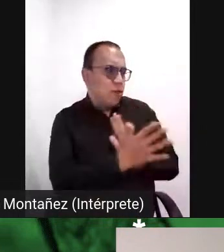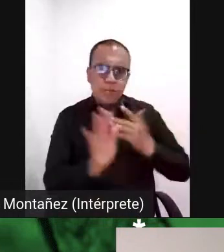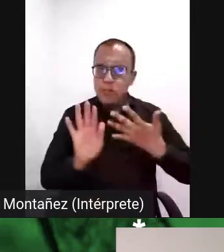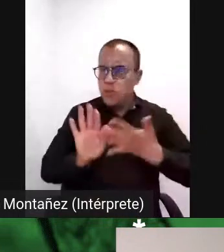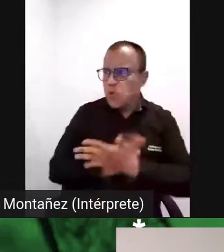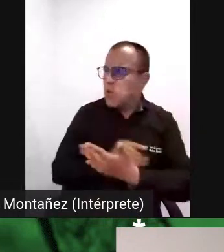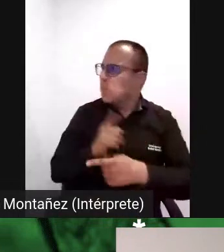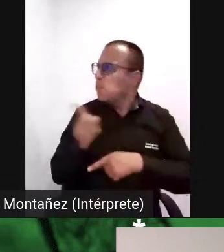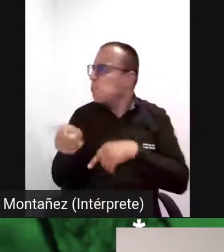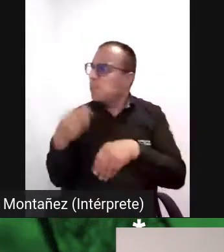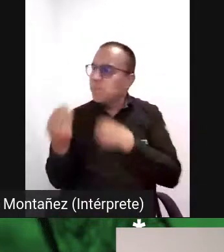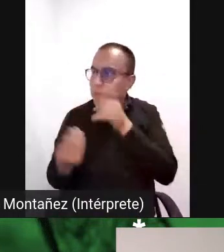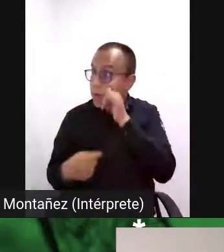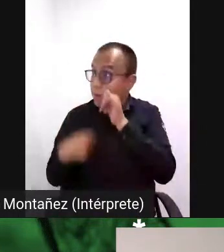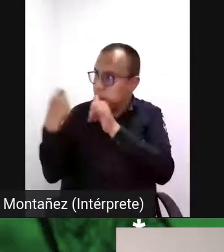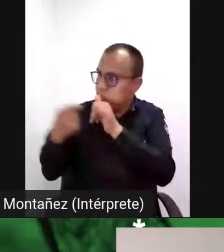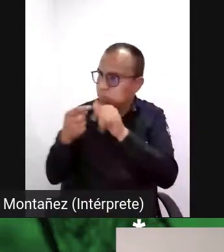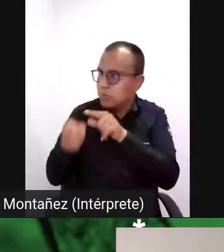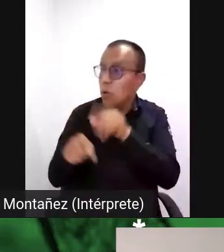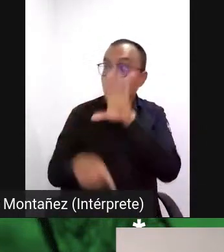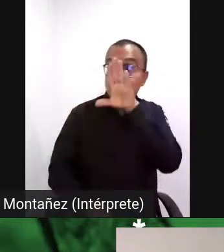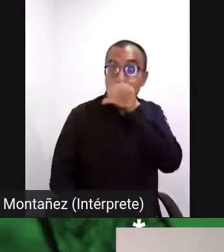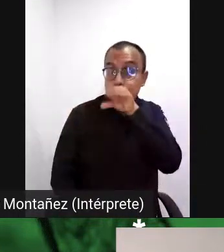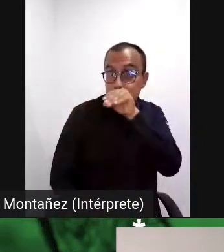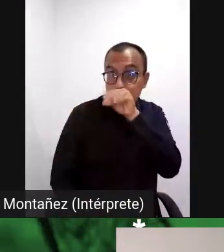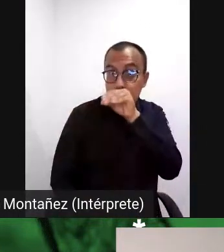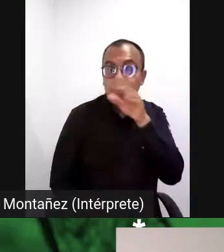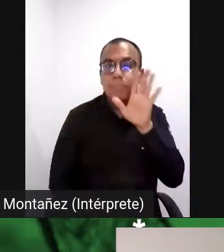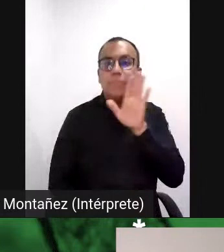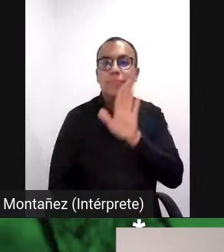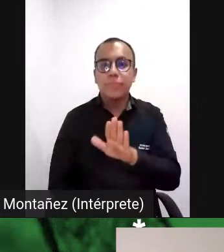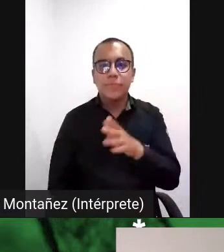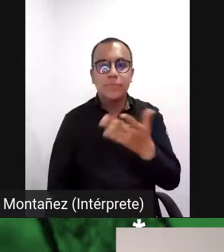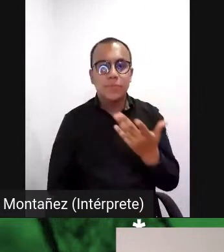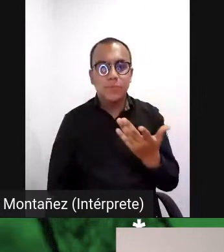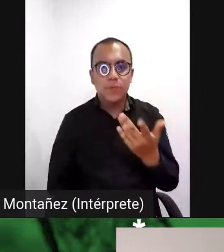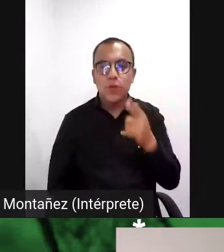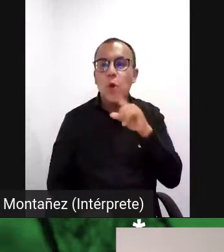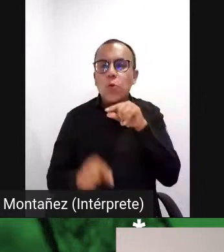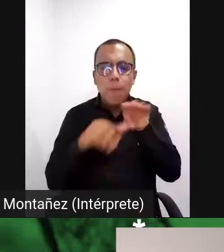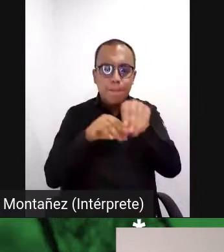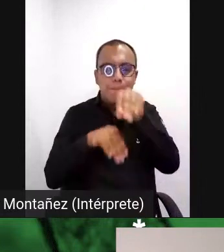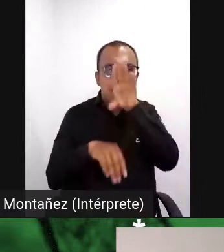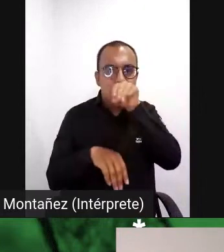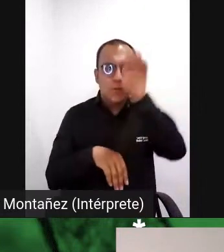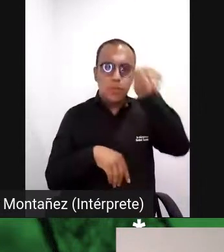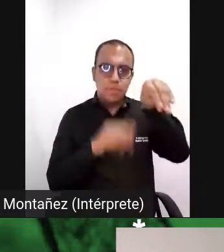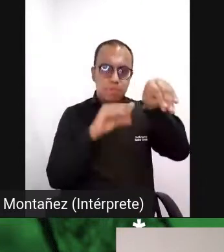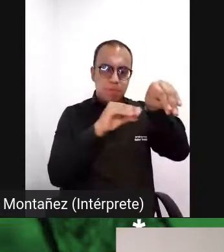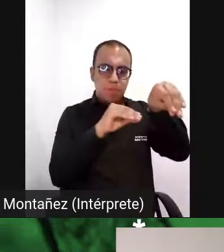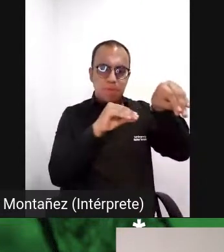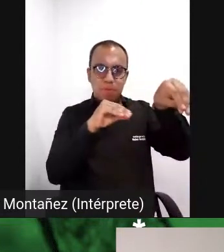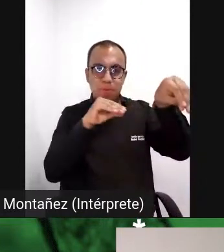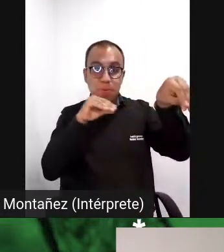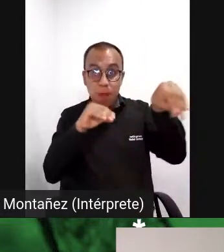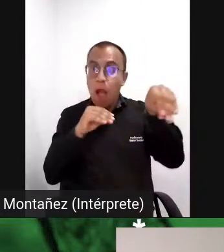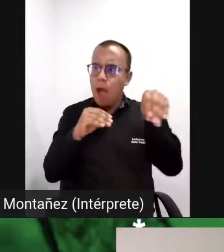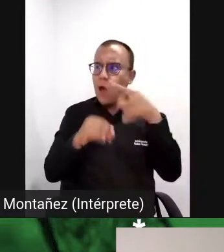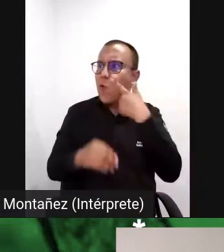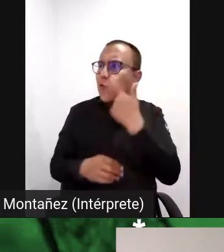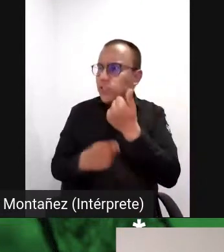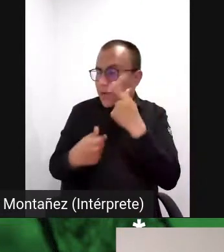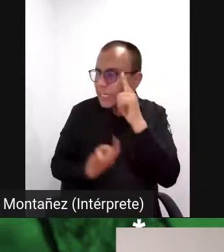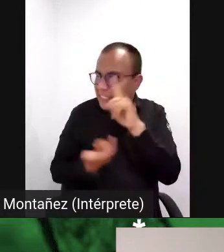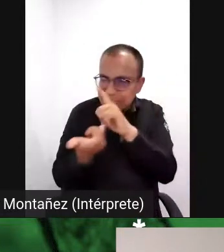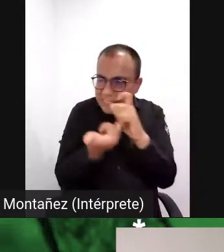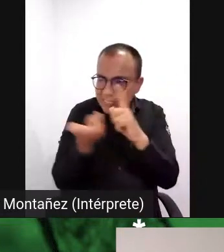venga, ustedes están grabando un pato con unos polluelos en este momento en el Simón Bolívar. Uy, qué chévere, tratemos de hacer fotos.